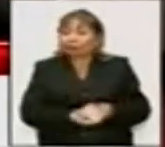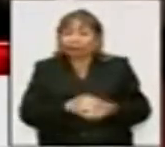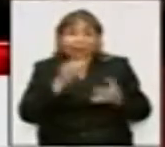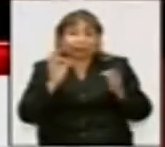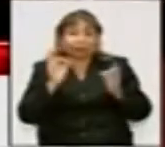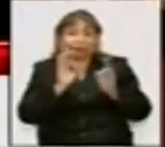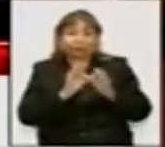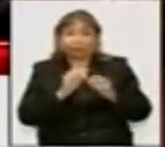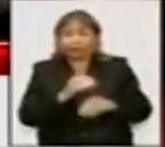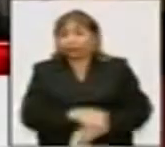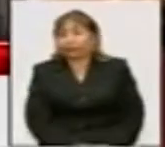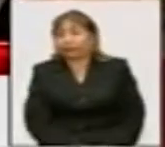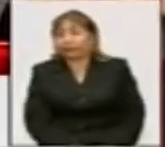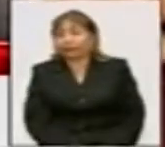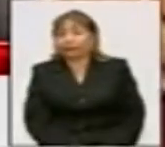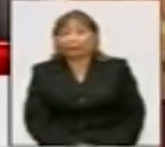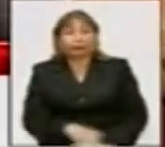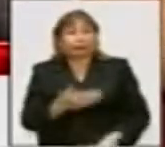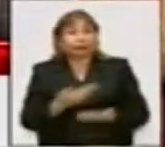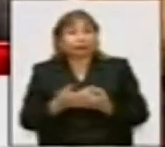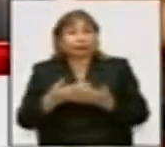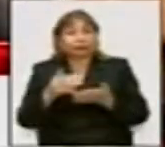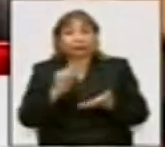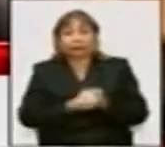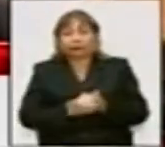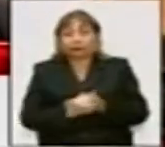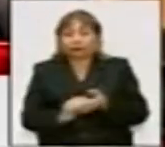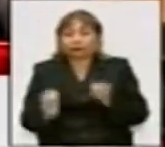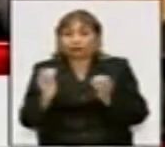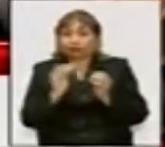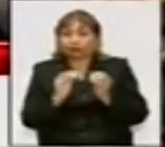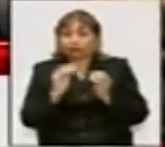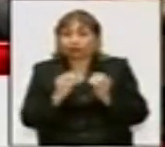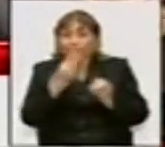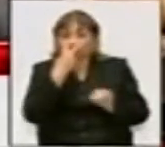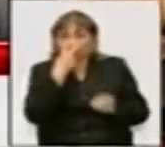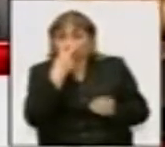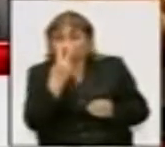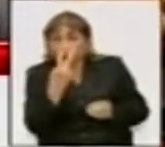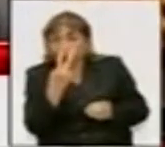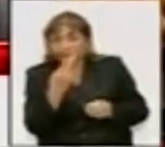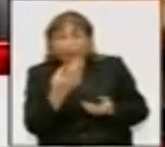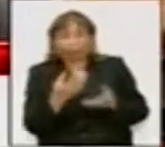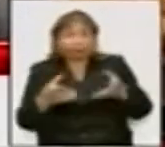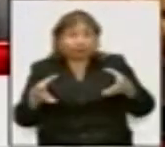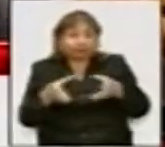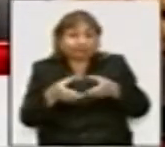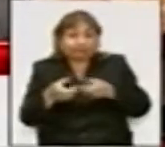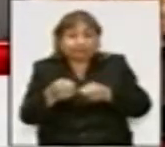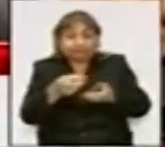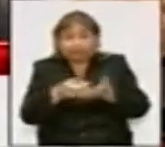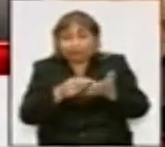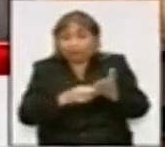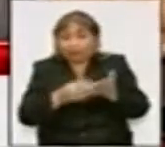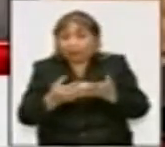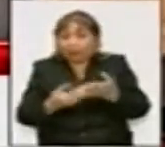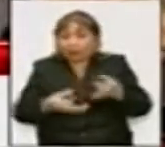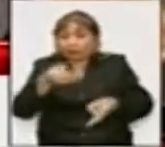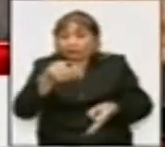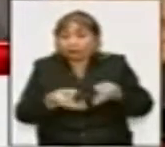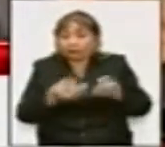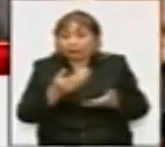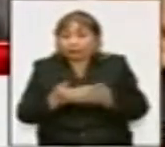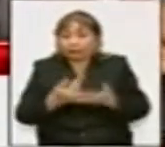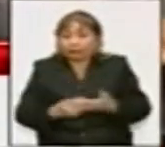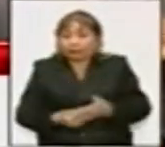que además que con los acontecimientos que hemos estado viendo el exceso de la prisión preventiva con jueces supuestamente que